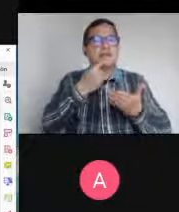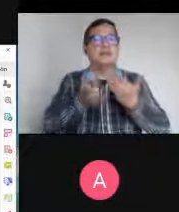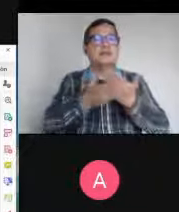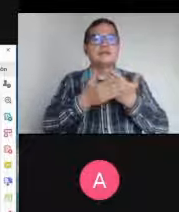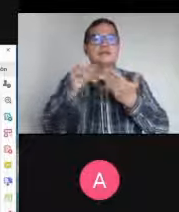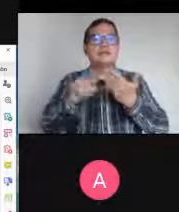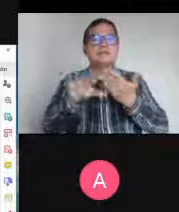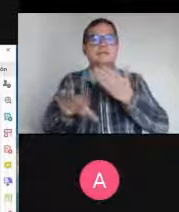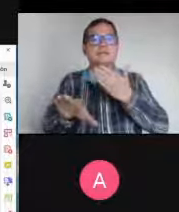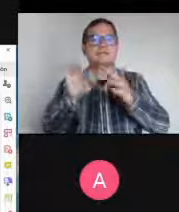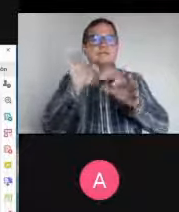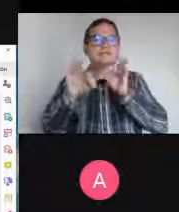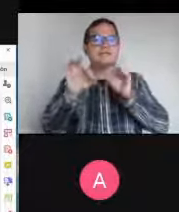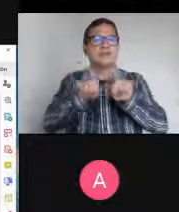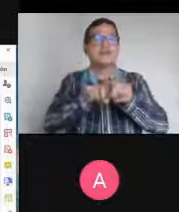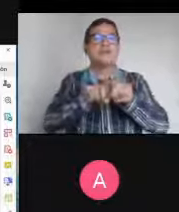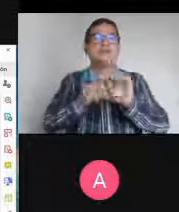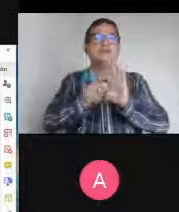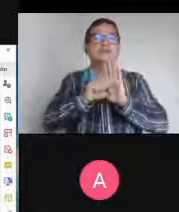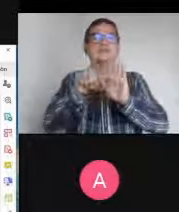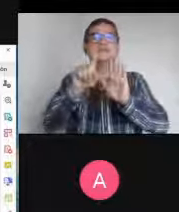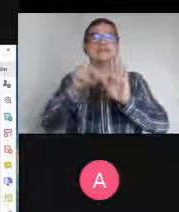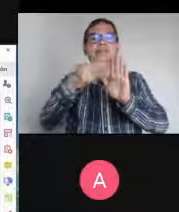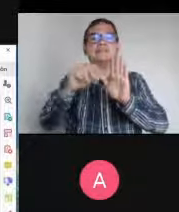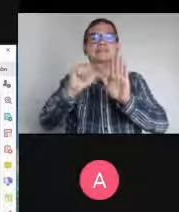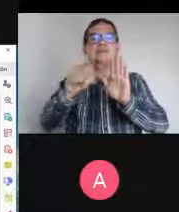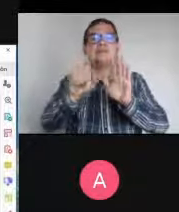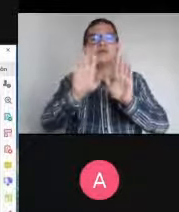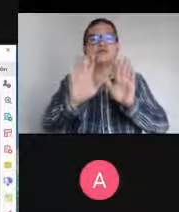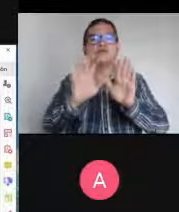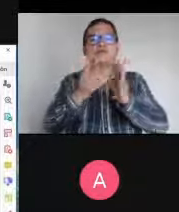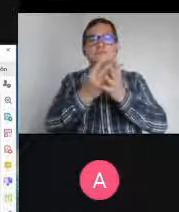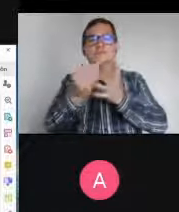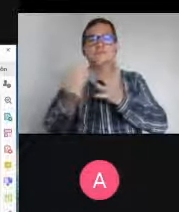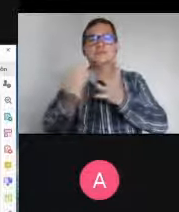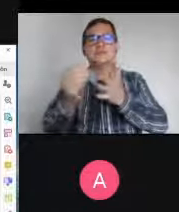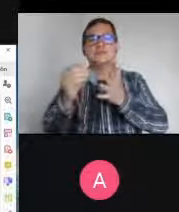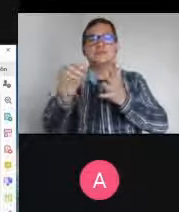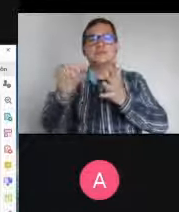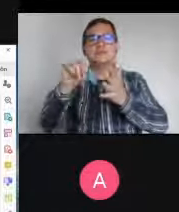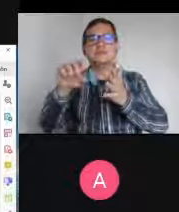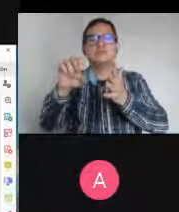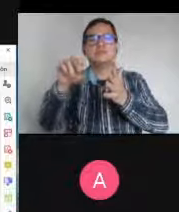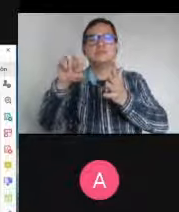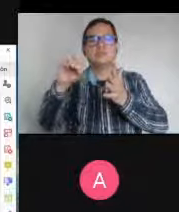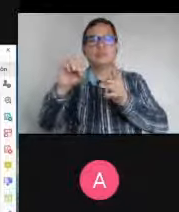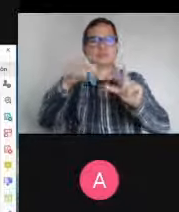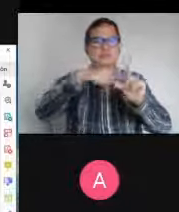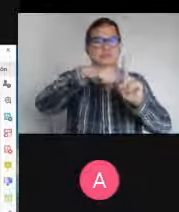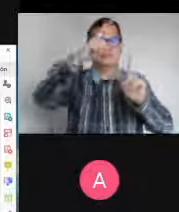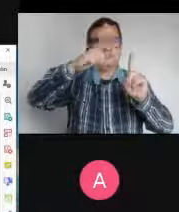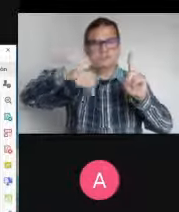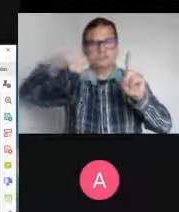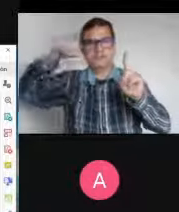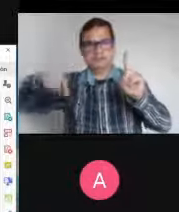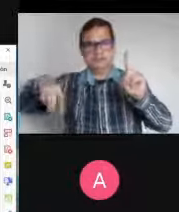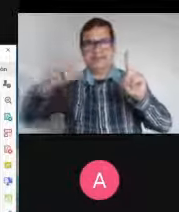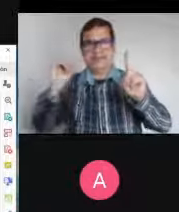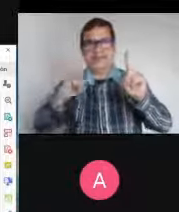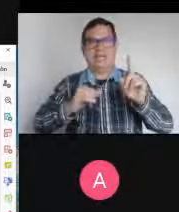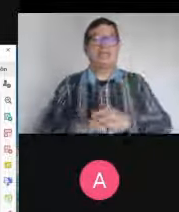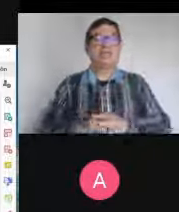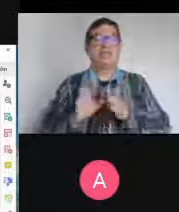seleccionar la señal tipo C. Entonces, este corresponde al de la ondita. Bueno, ya más adelante explicaremos